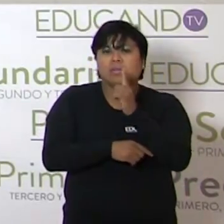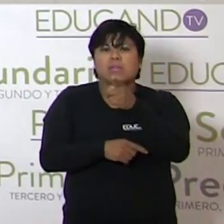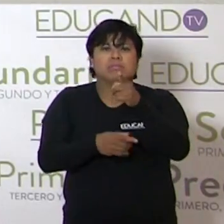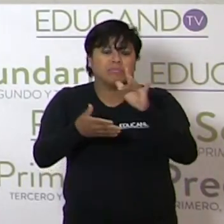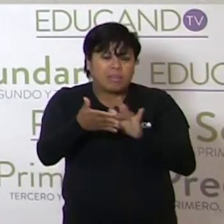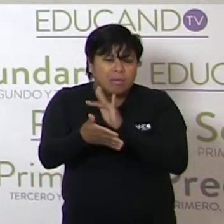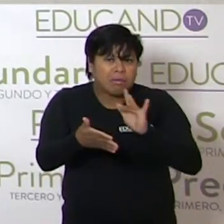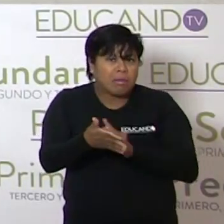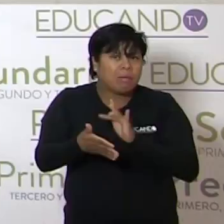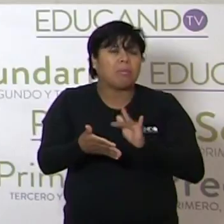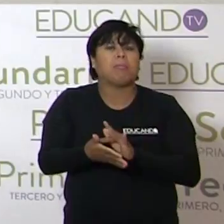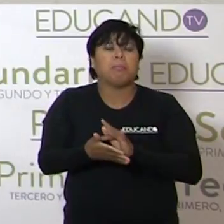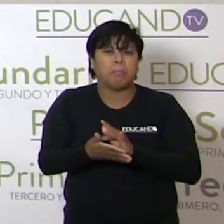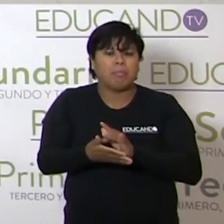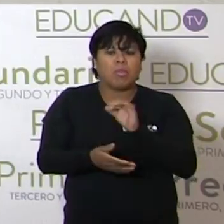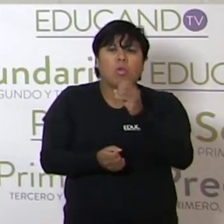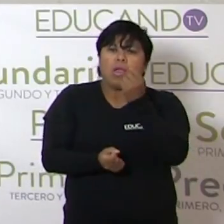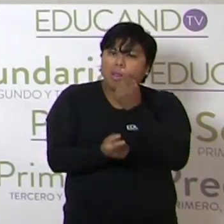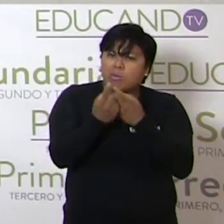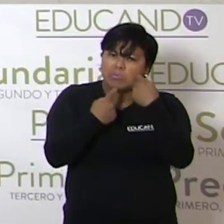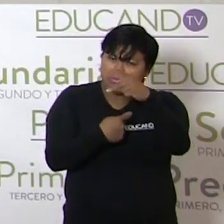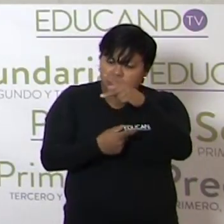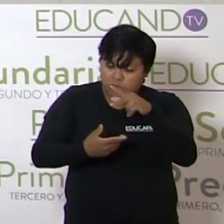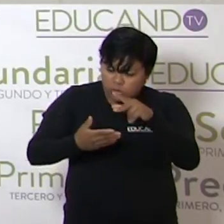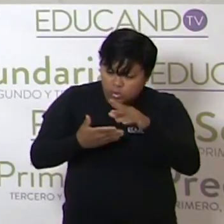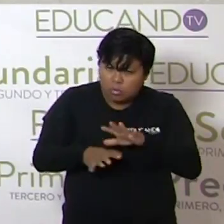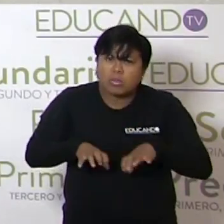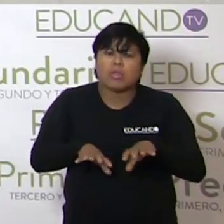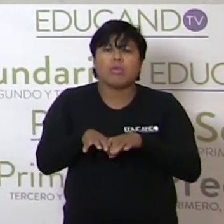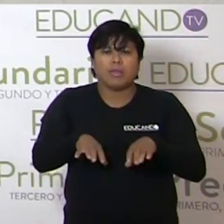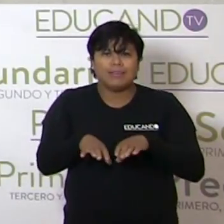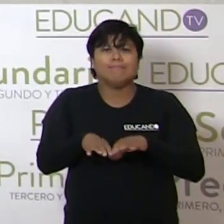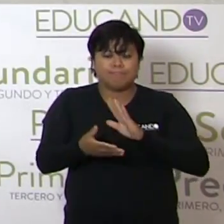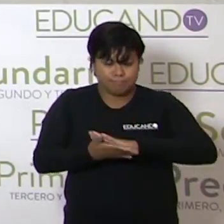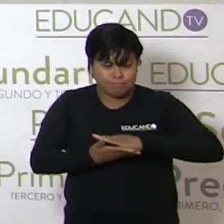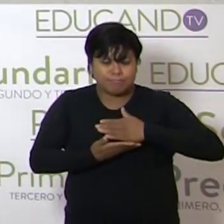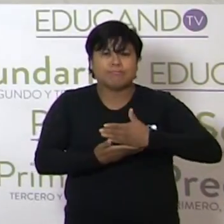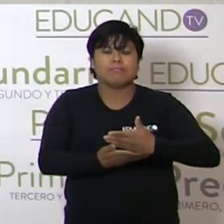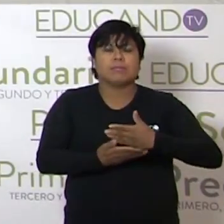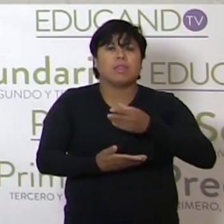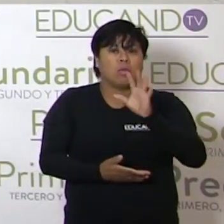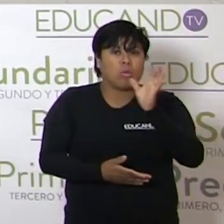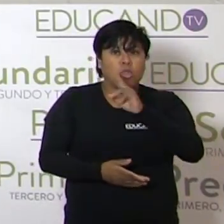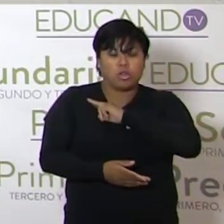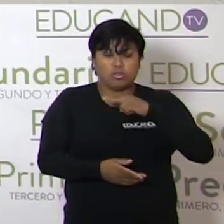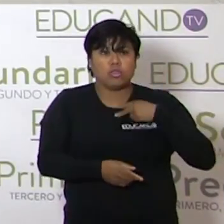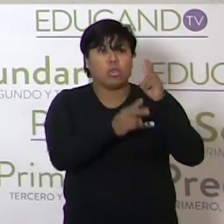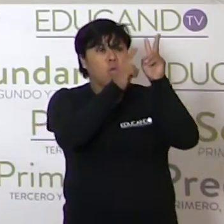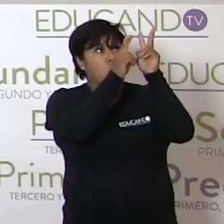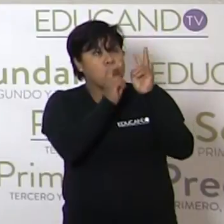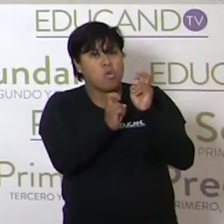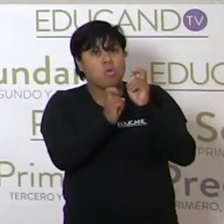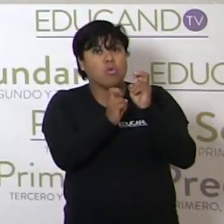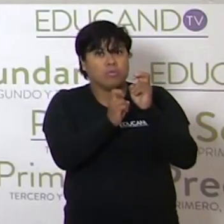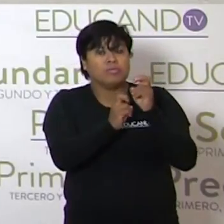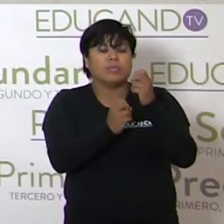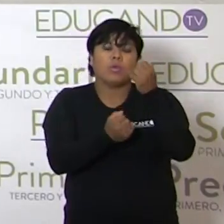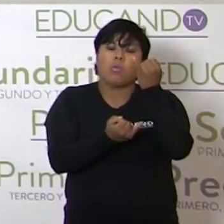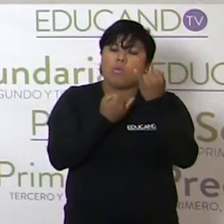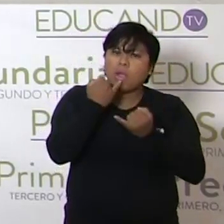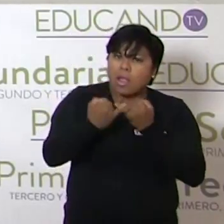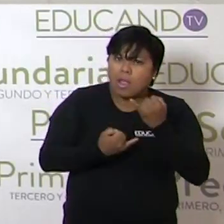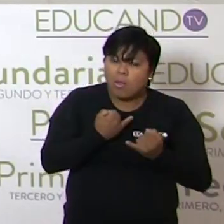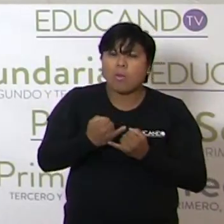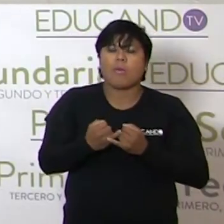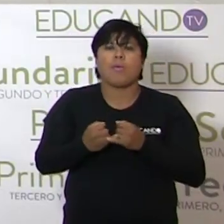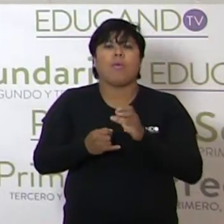tablet o alguna de tus computadoras. Y cada vez que descargamos alguna aplicación, algún juego